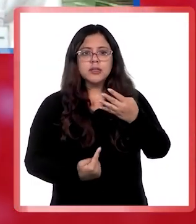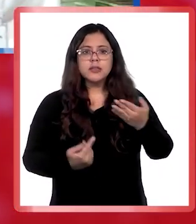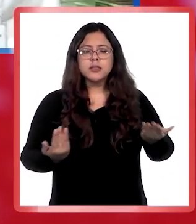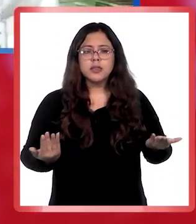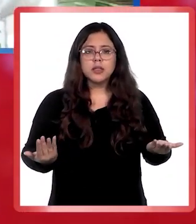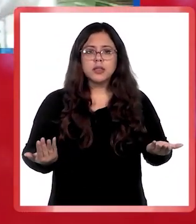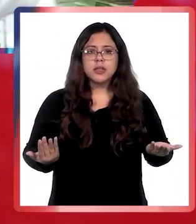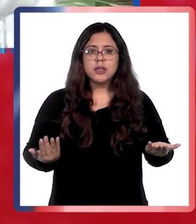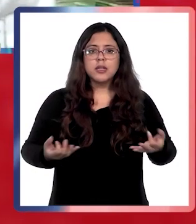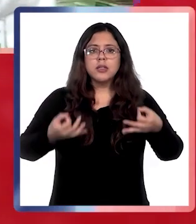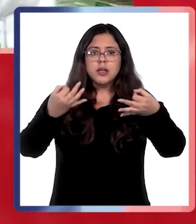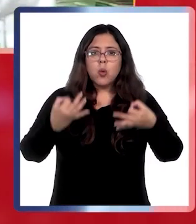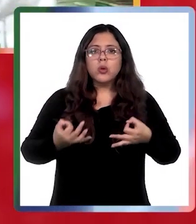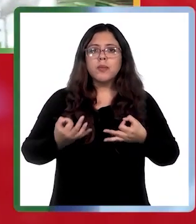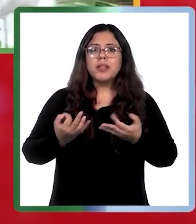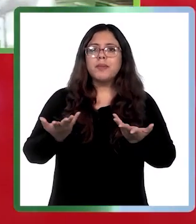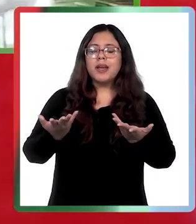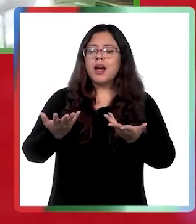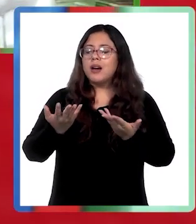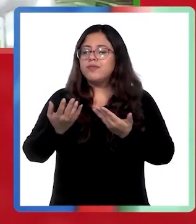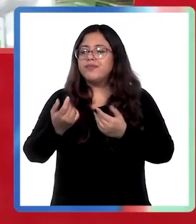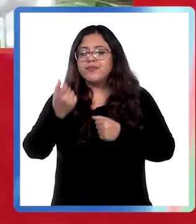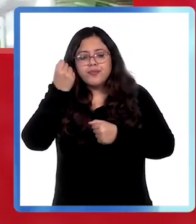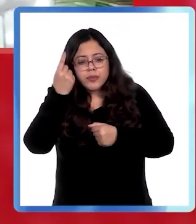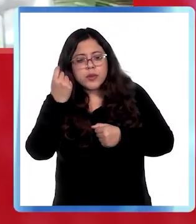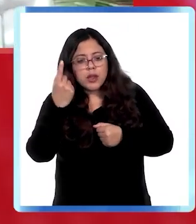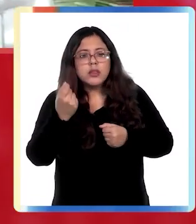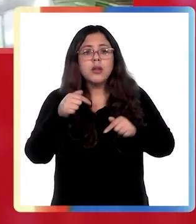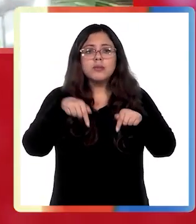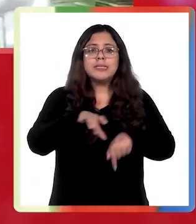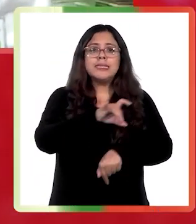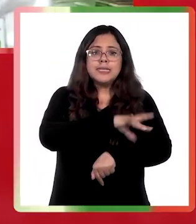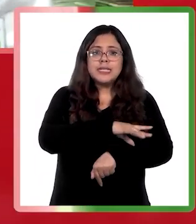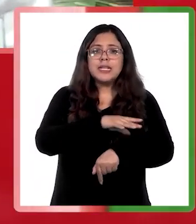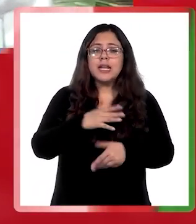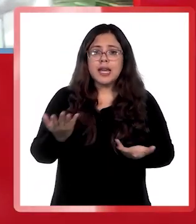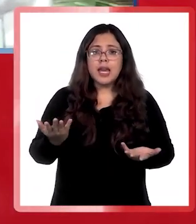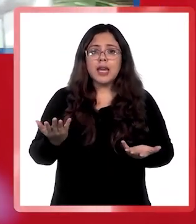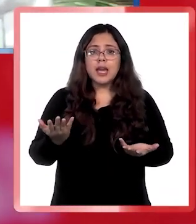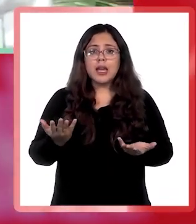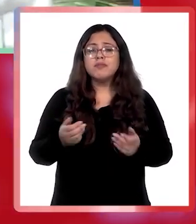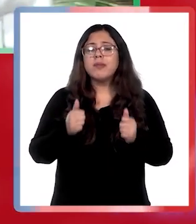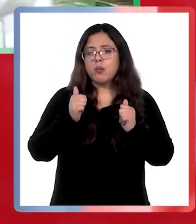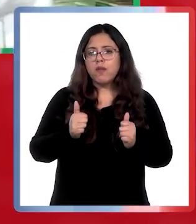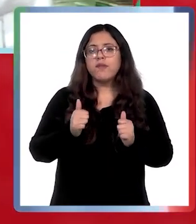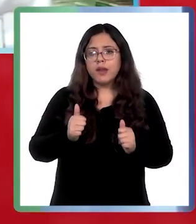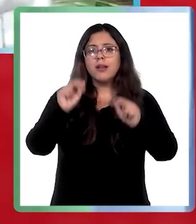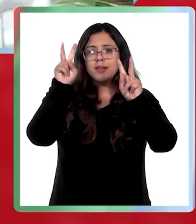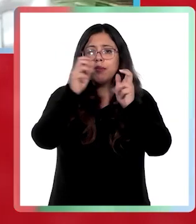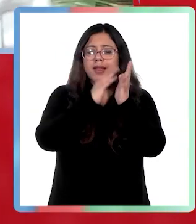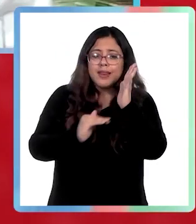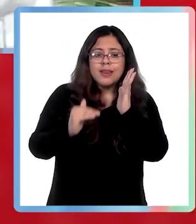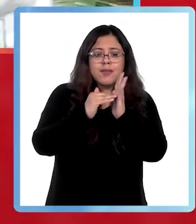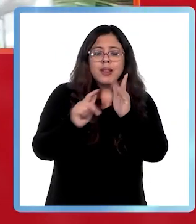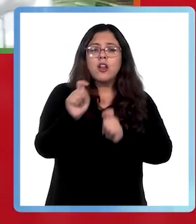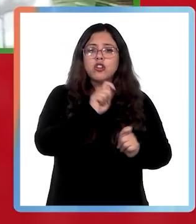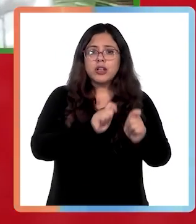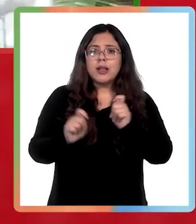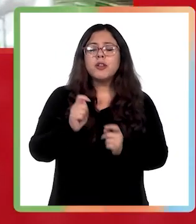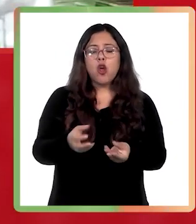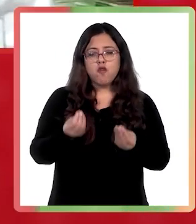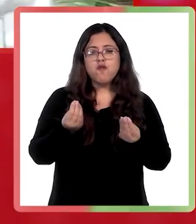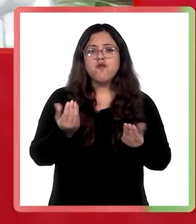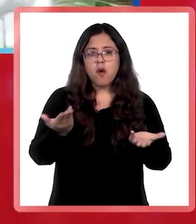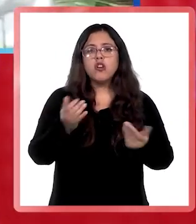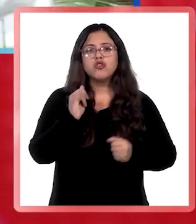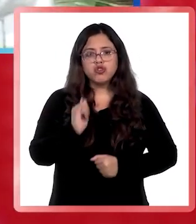día, ¿sí? Y en Chile en eso diría yo que estamos bastante bien, el nivel del tratamiento es bueno.